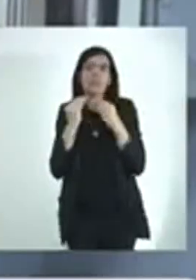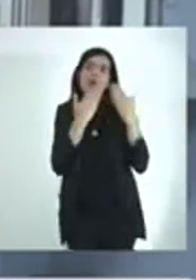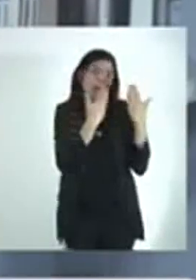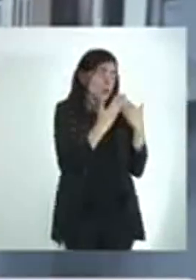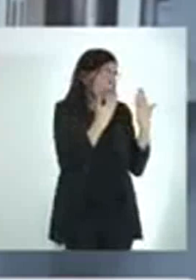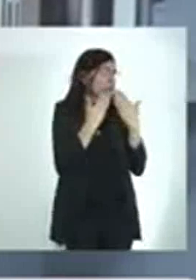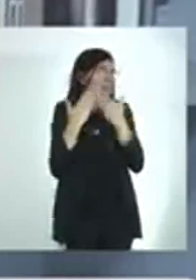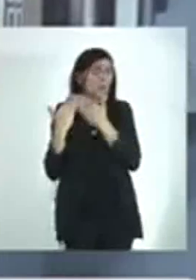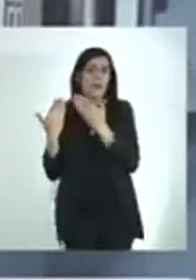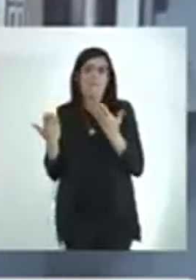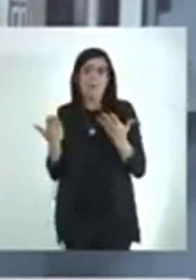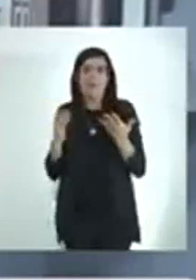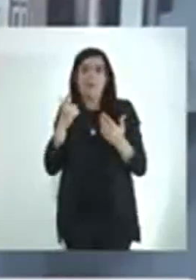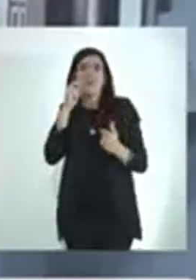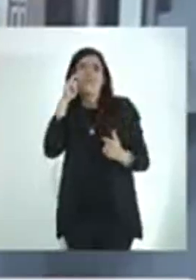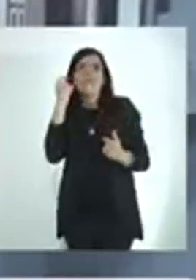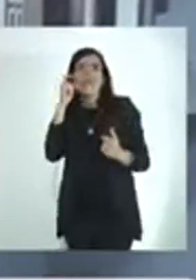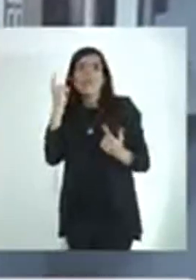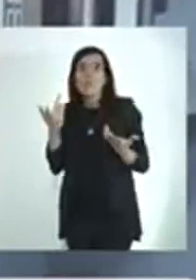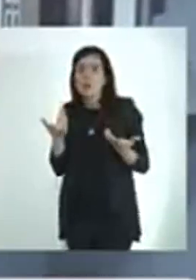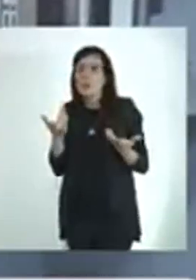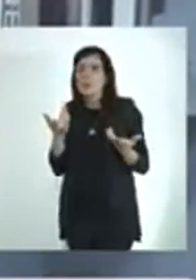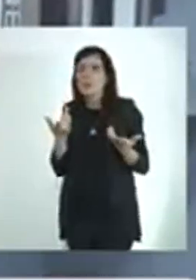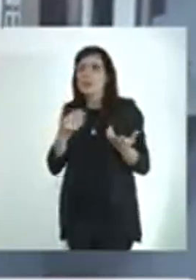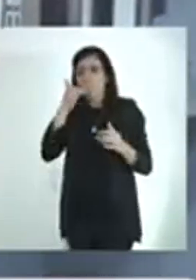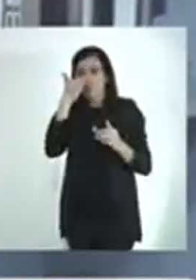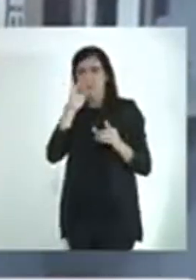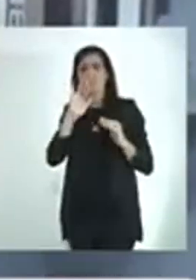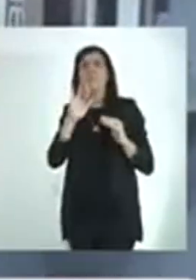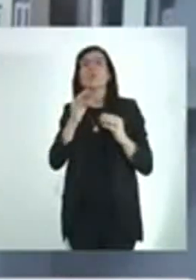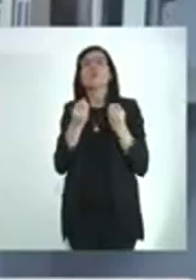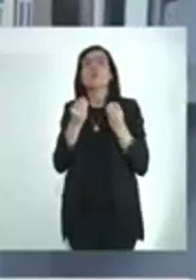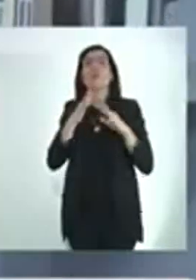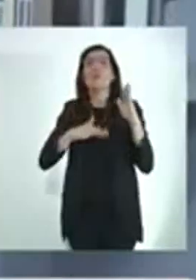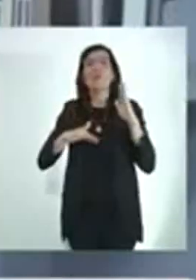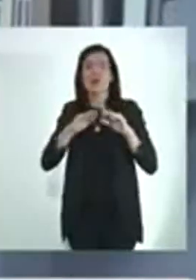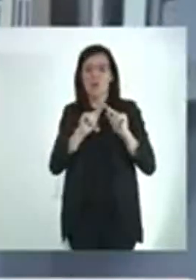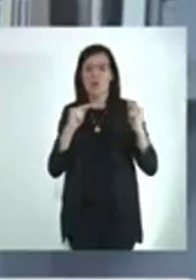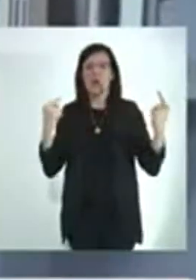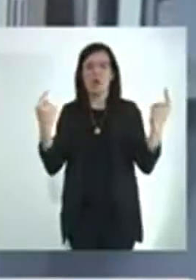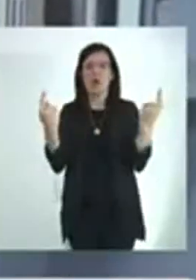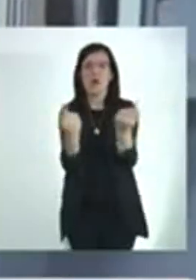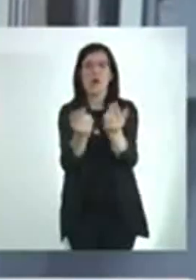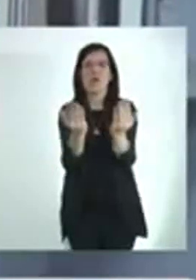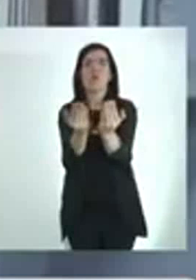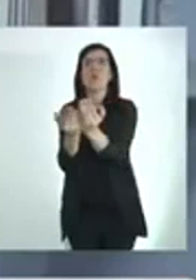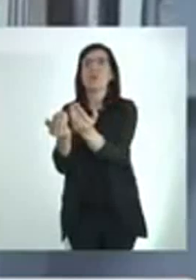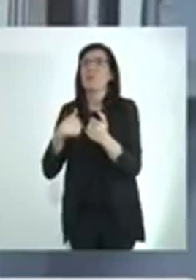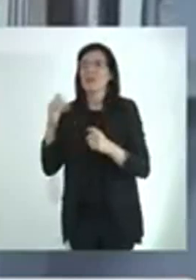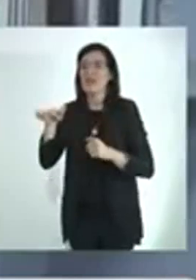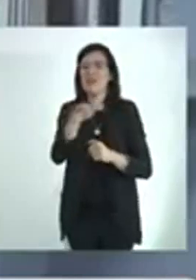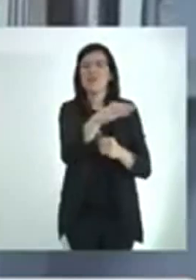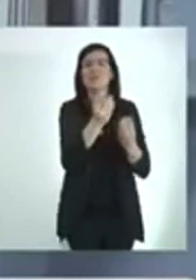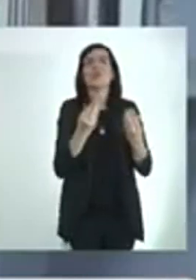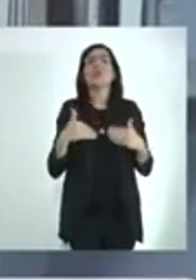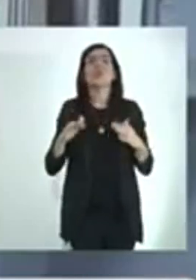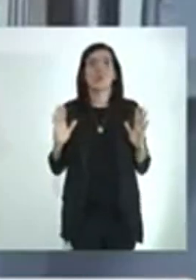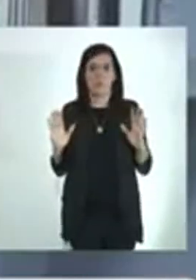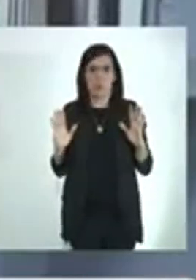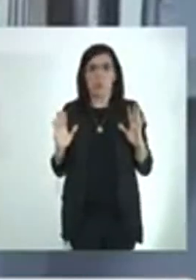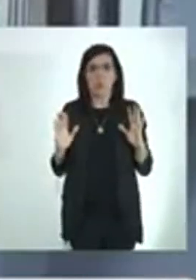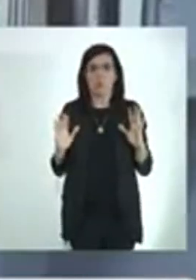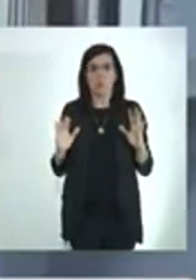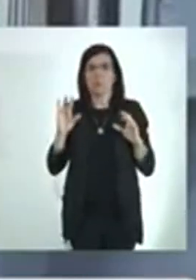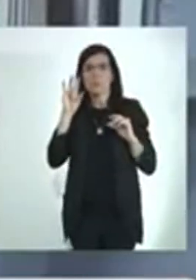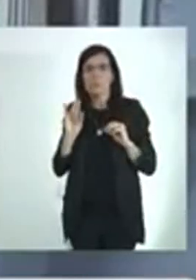están determinados, pero cómo lo voy a trabajar en un aula concreta con el grupo concreto con el que quiero trabajar. Claro. No se puede pensar que se va a aprender